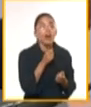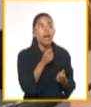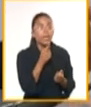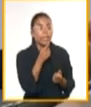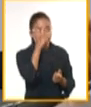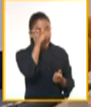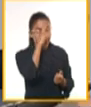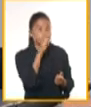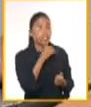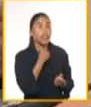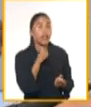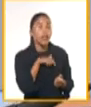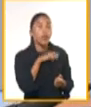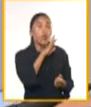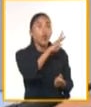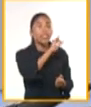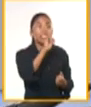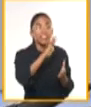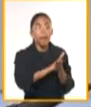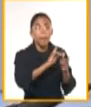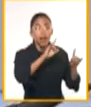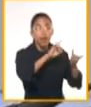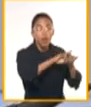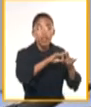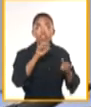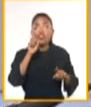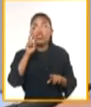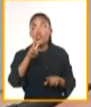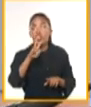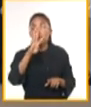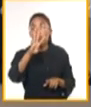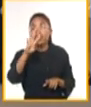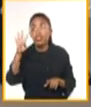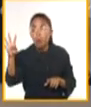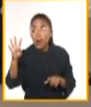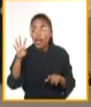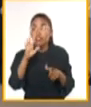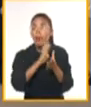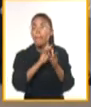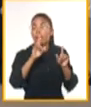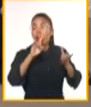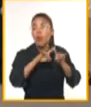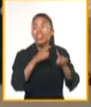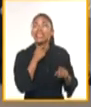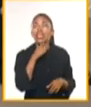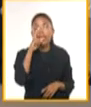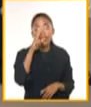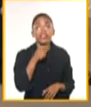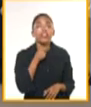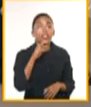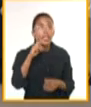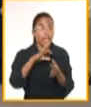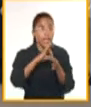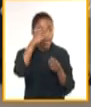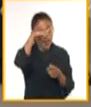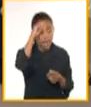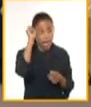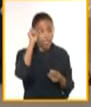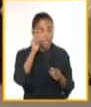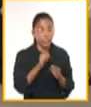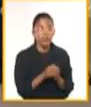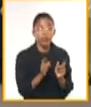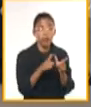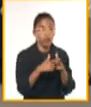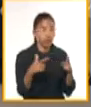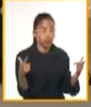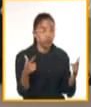la generación móvil y 244 megawatts en Energas. Estamos hablando de casi 300 megawatts. O sea, el sistema evidentemente que